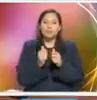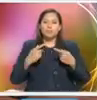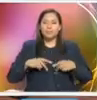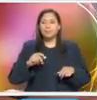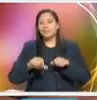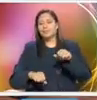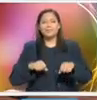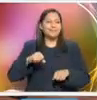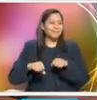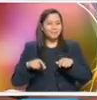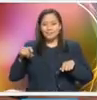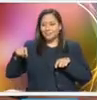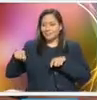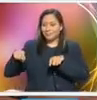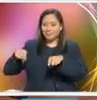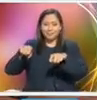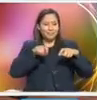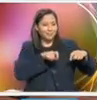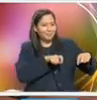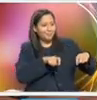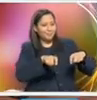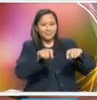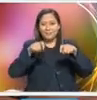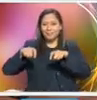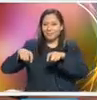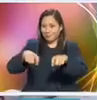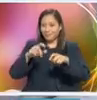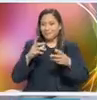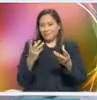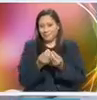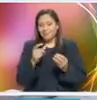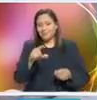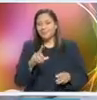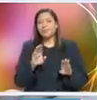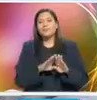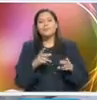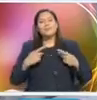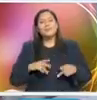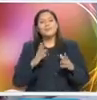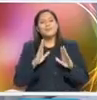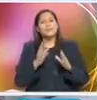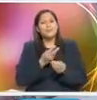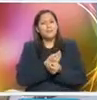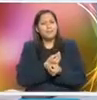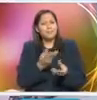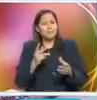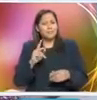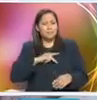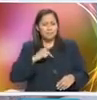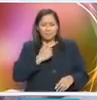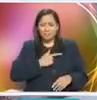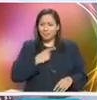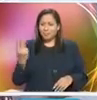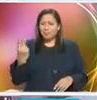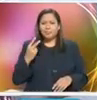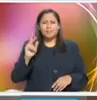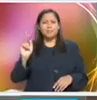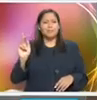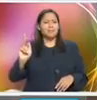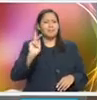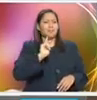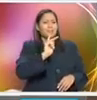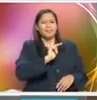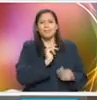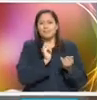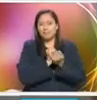además le pone onda, ¿no? Está padrísimo eso, claro, porque ya es gente que está compartiendo pues tus mismos gustos, Exactamente. ¿No? Y dos cosas